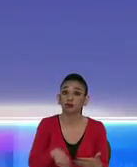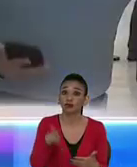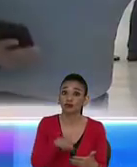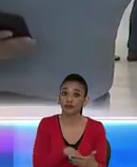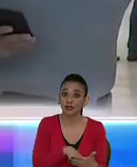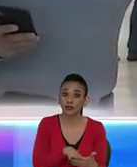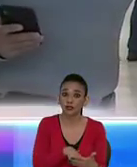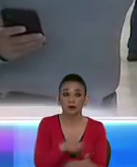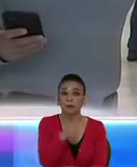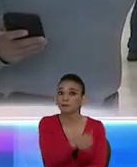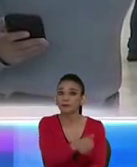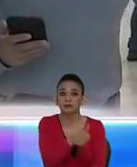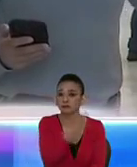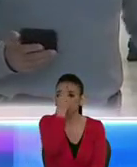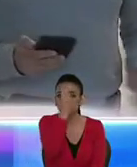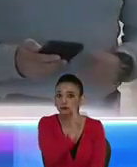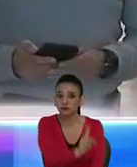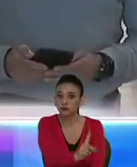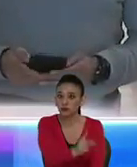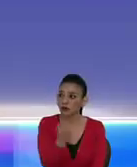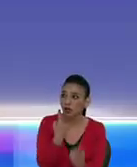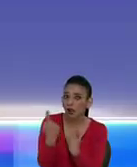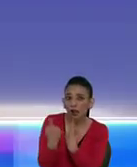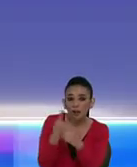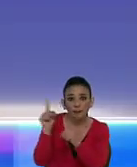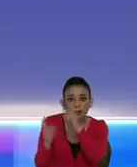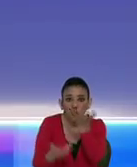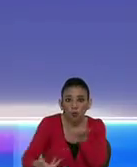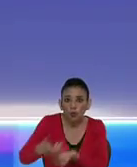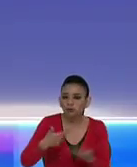forma unilateral y sin consultas.